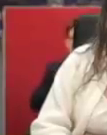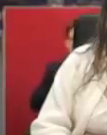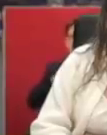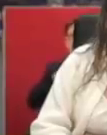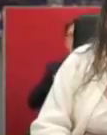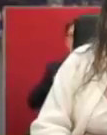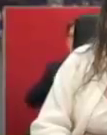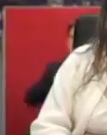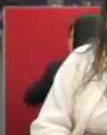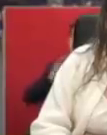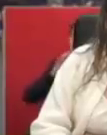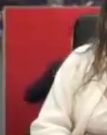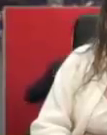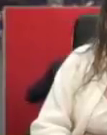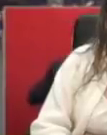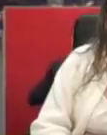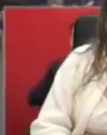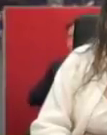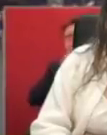presumir,